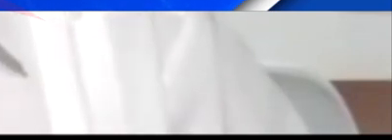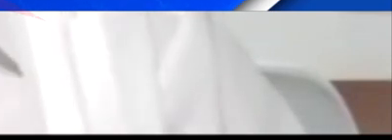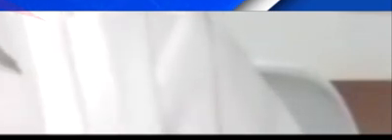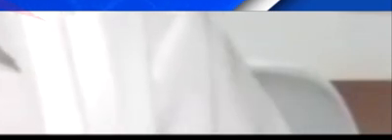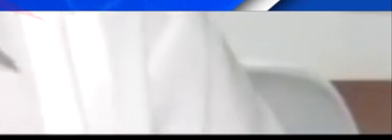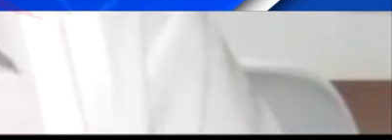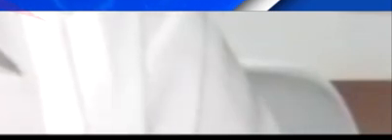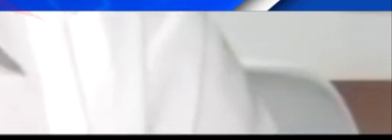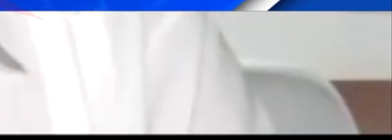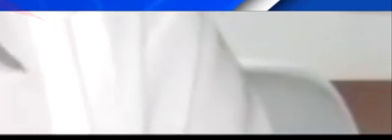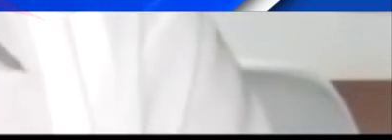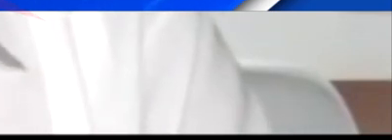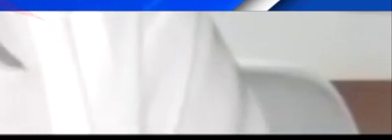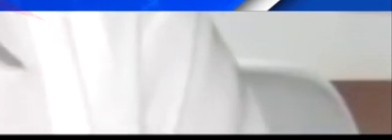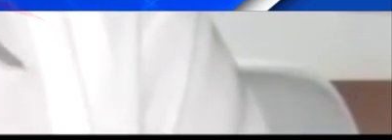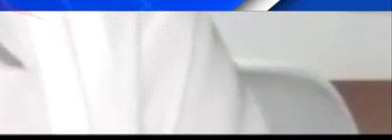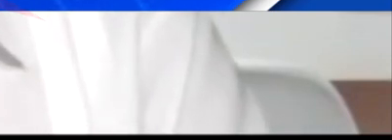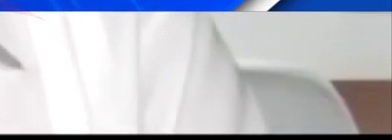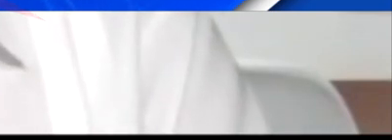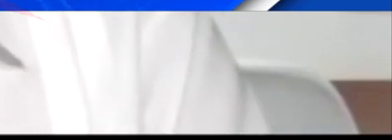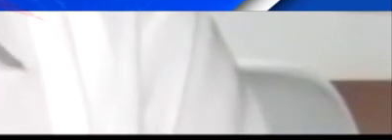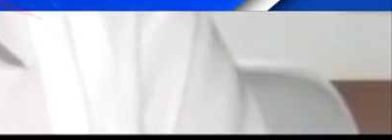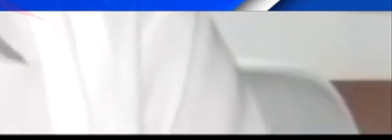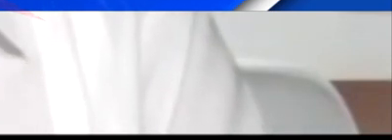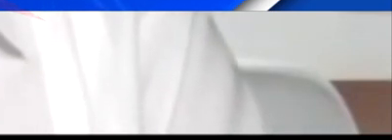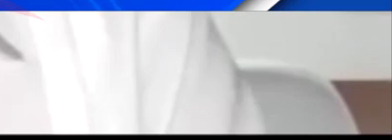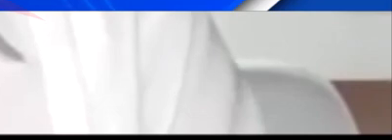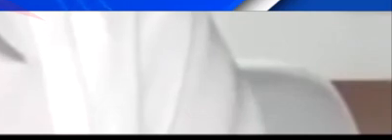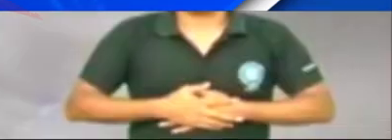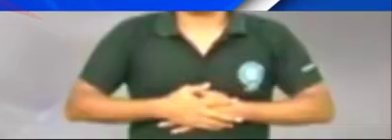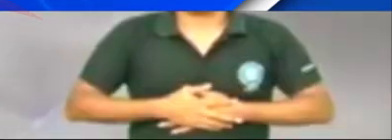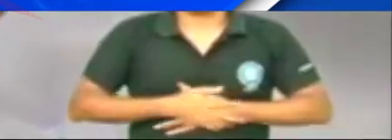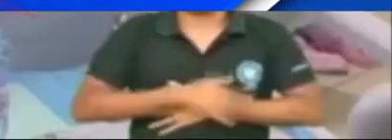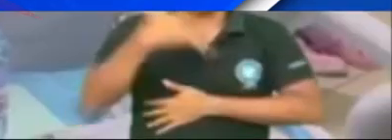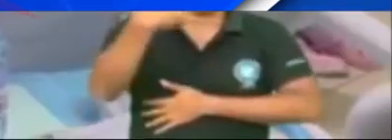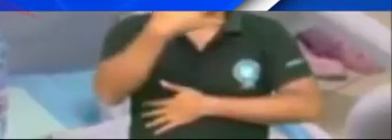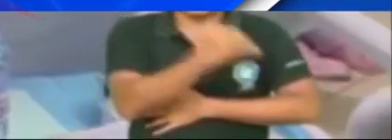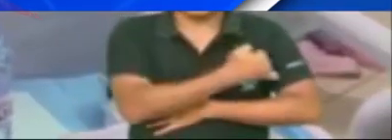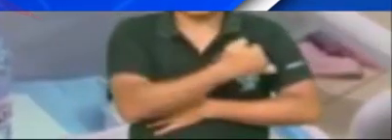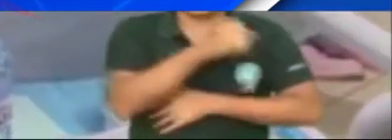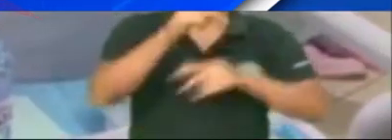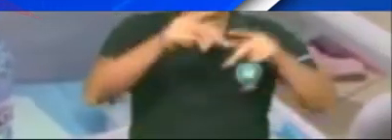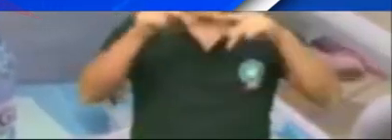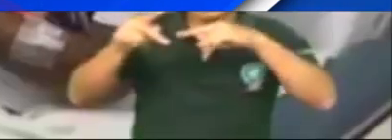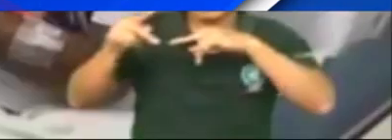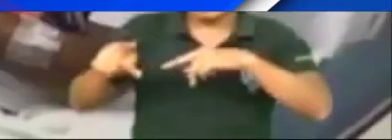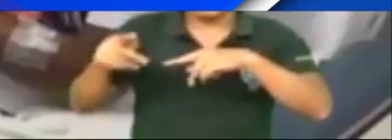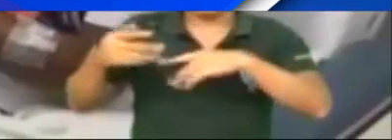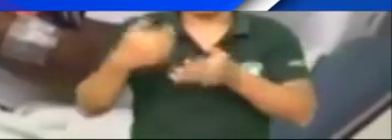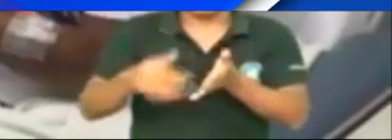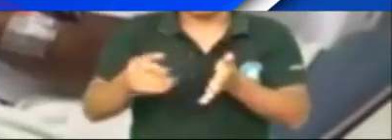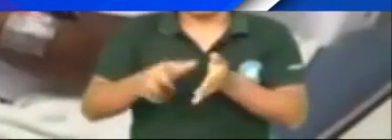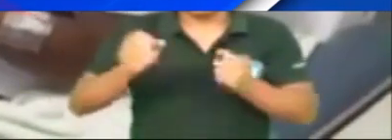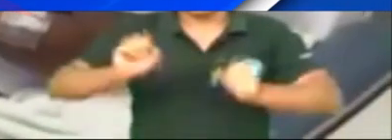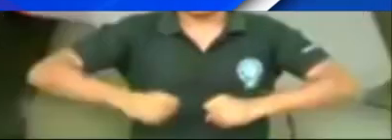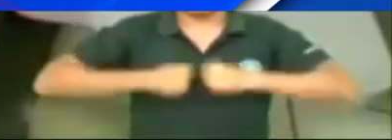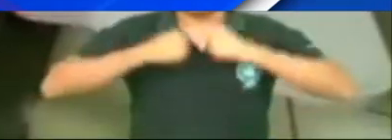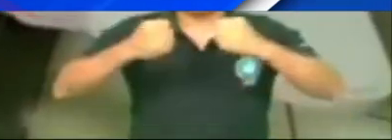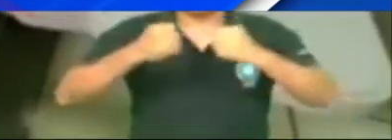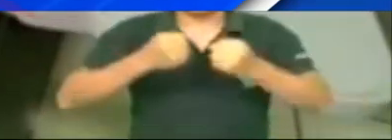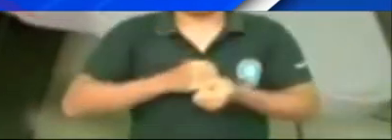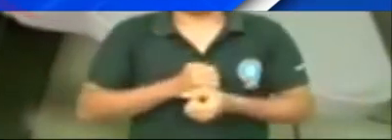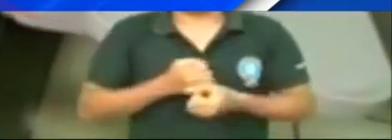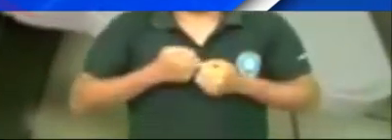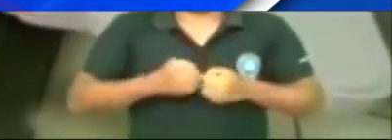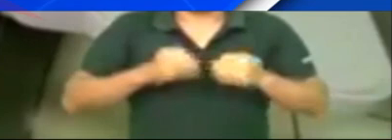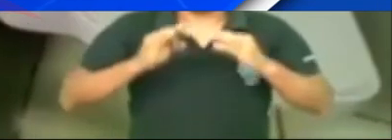transmitir la enfermedad a otra persona ahora bien estas pruebas de laboratorio hay de diferentes tipos de